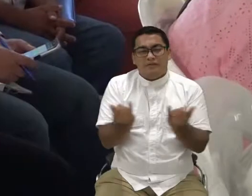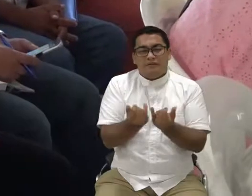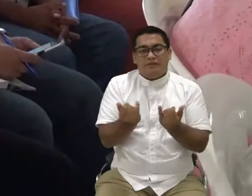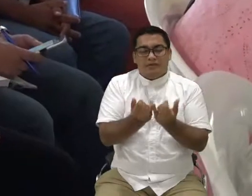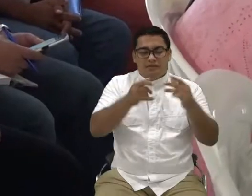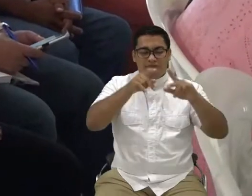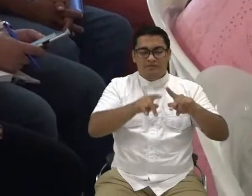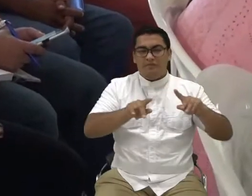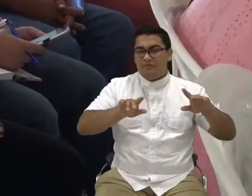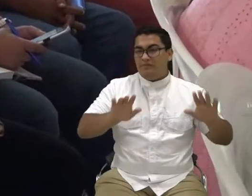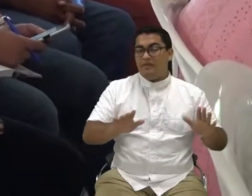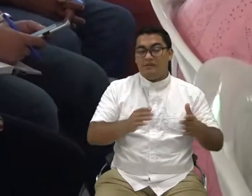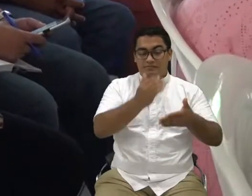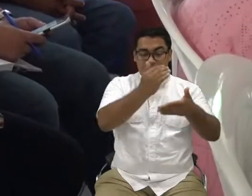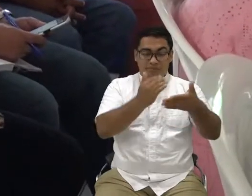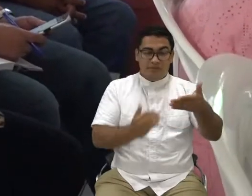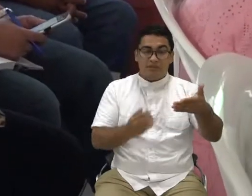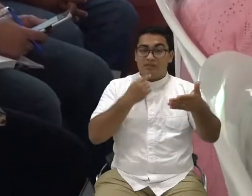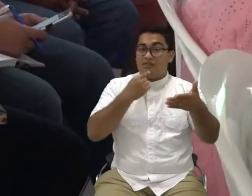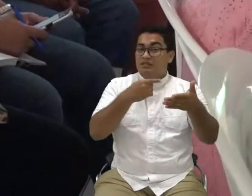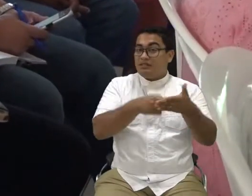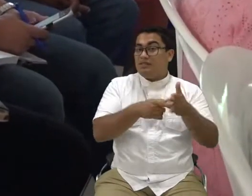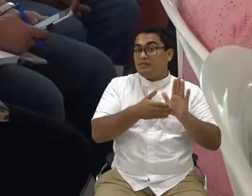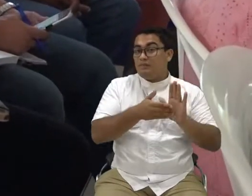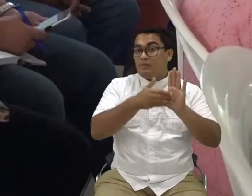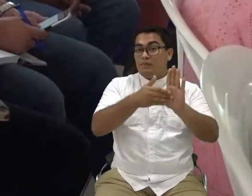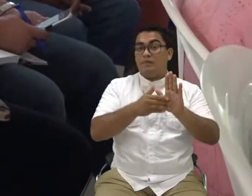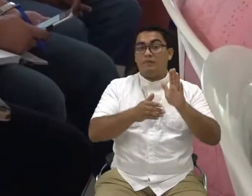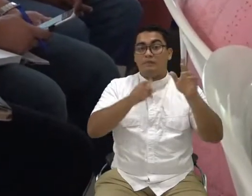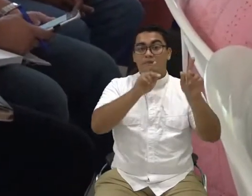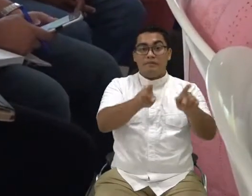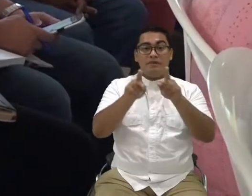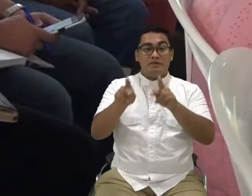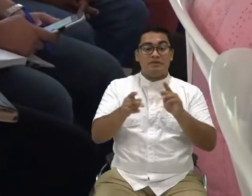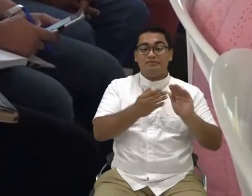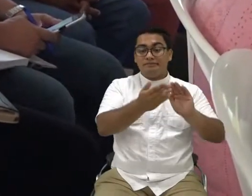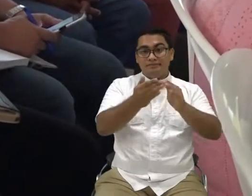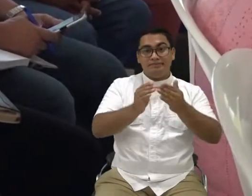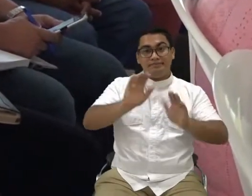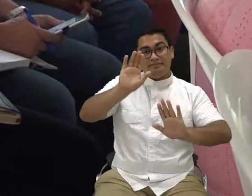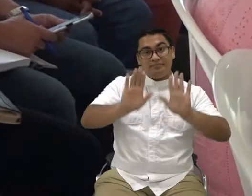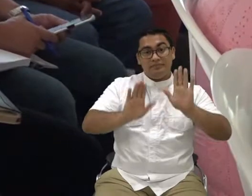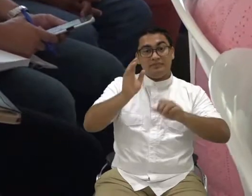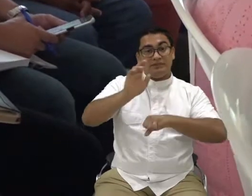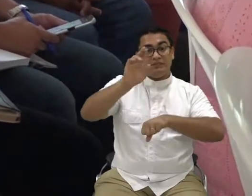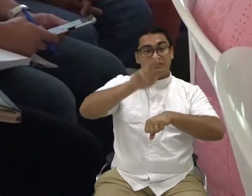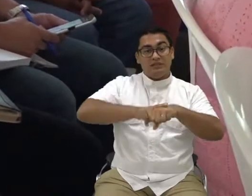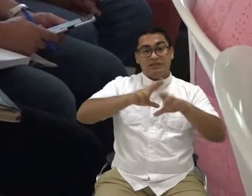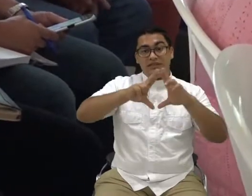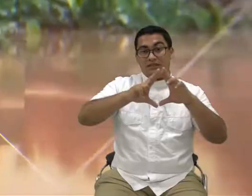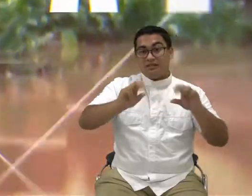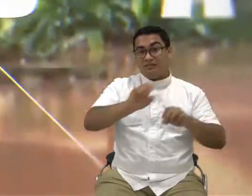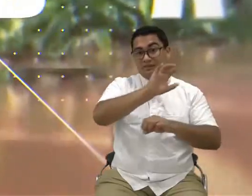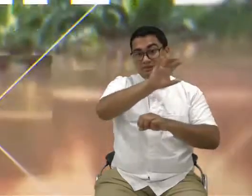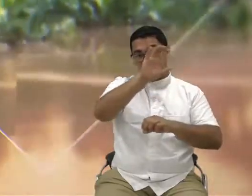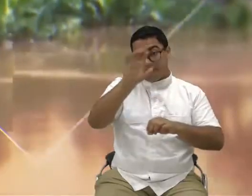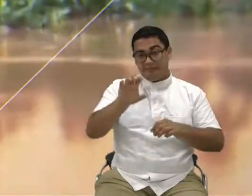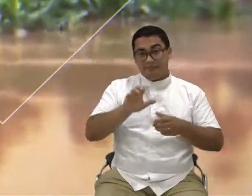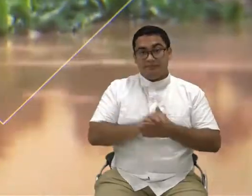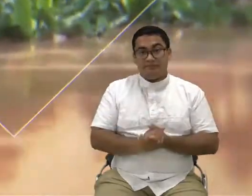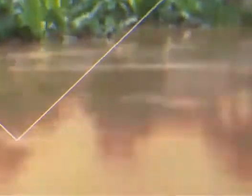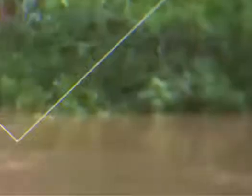respuesta, se consolida el modelo preventivo y de participación comunitaria para salvaguardar la vida a nivel nacional.